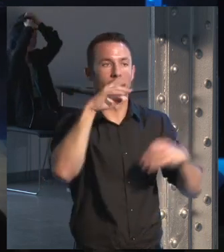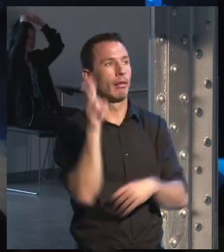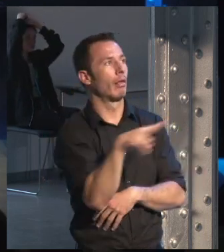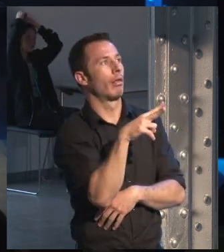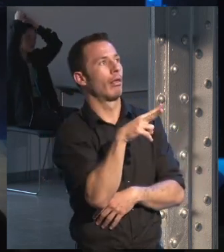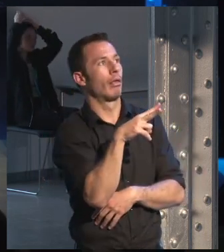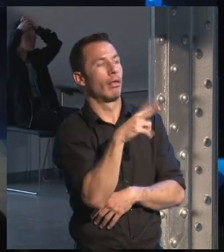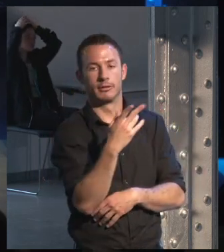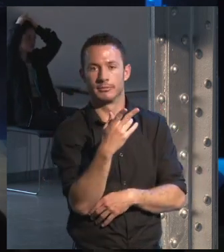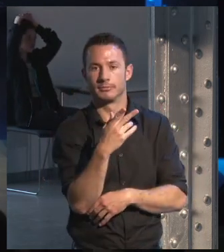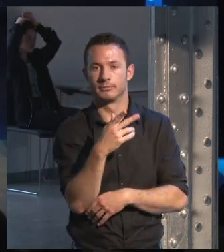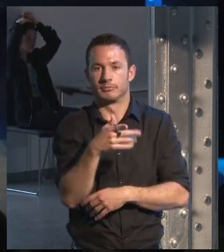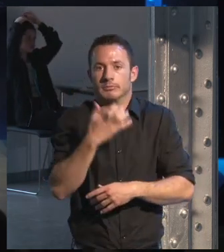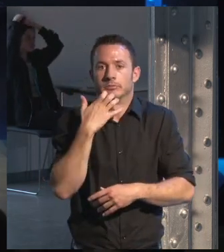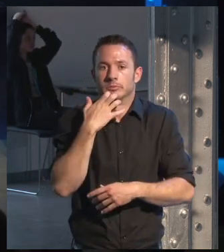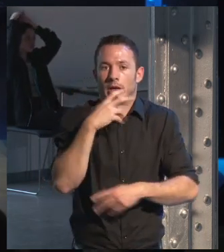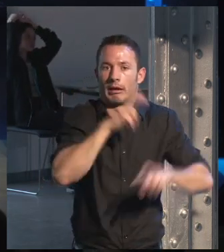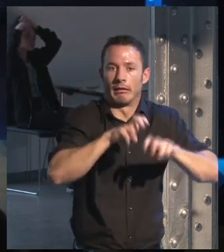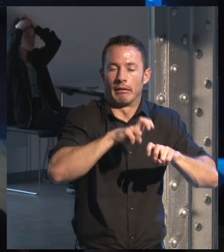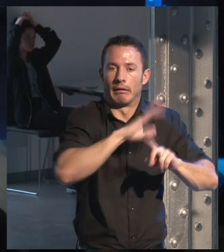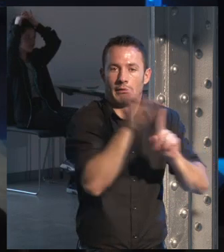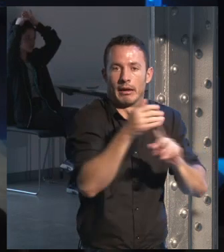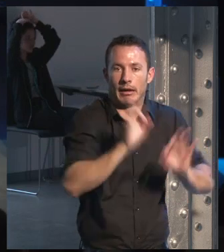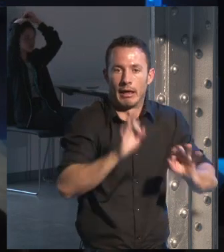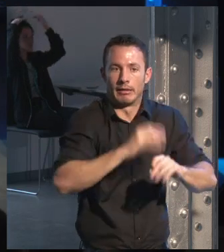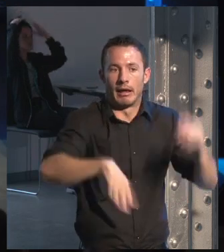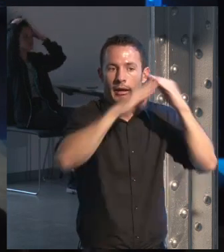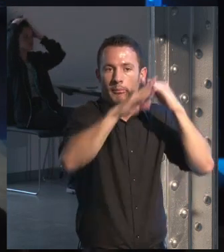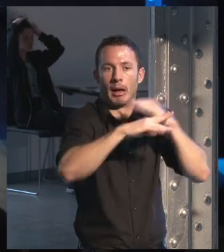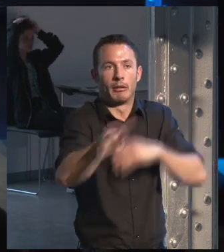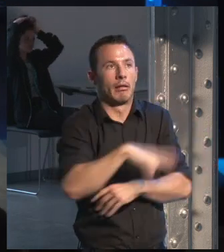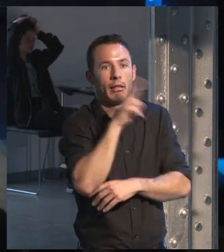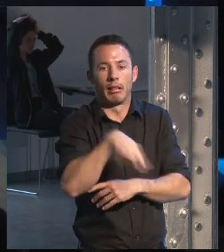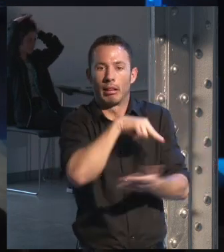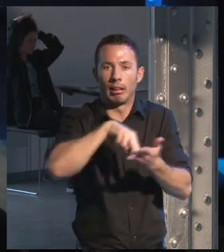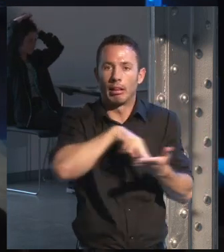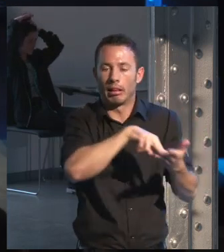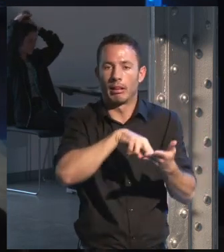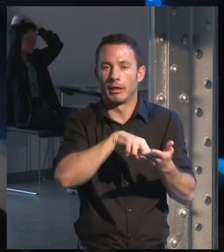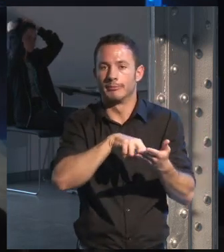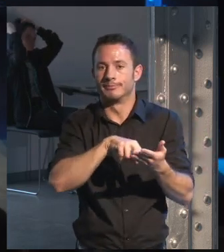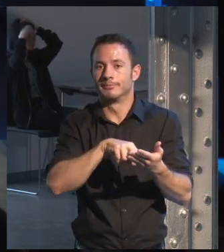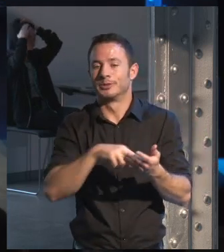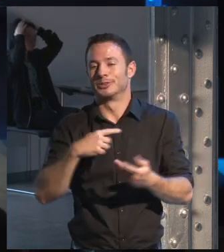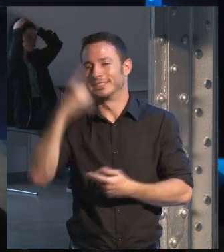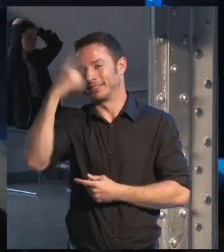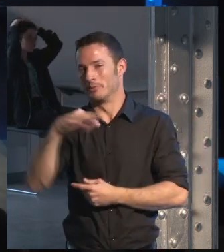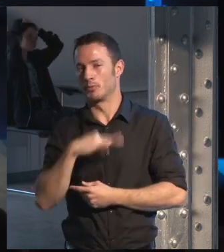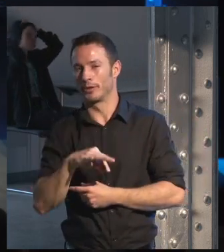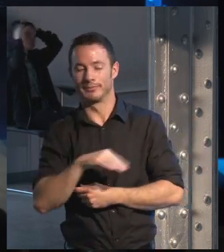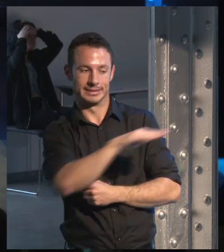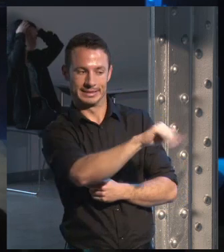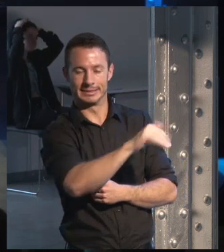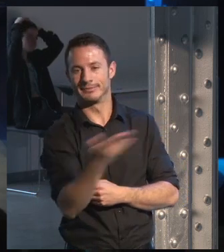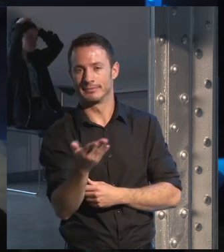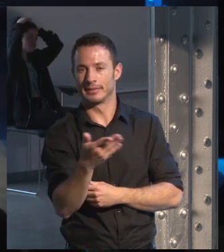qué ha pasado en aquello y no ha encontrado nada y está allí en el mar dando vueltas, pues puedo perfectamente saberlo e irle a buscar y